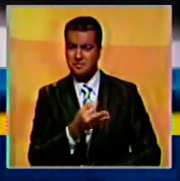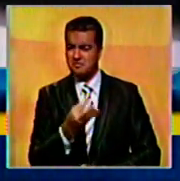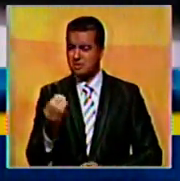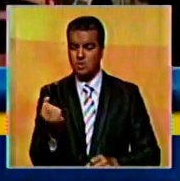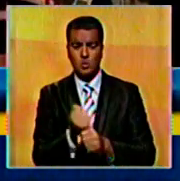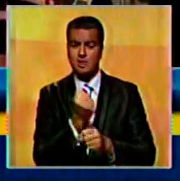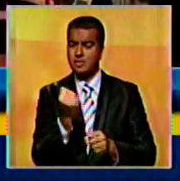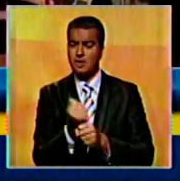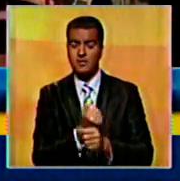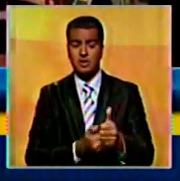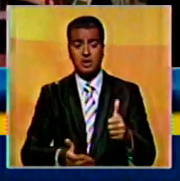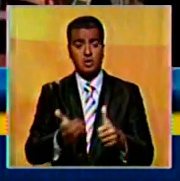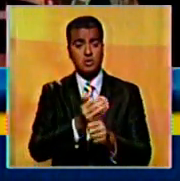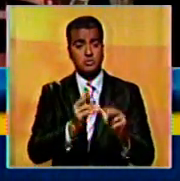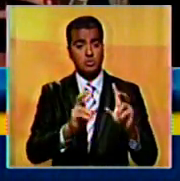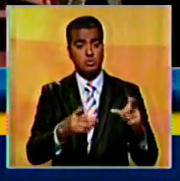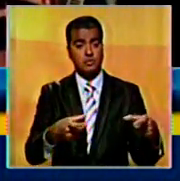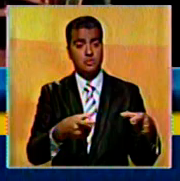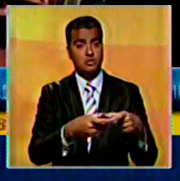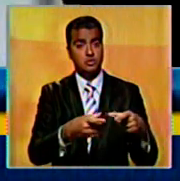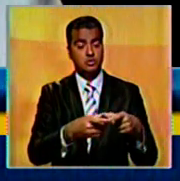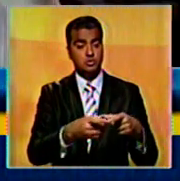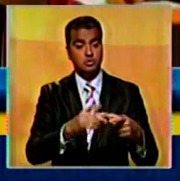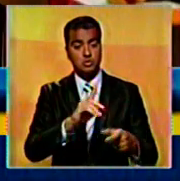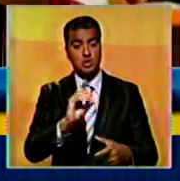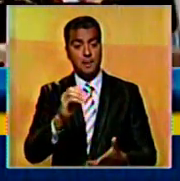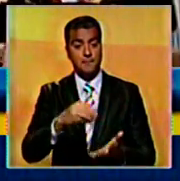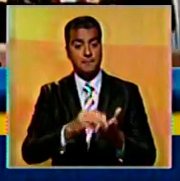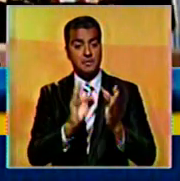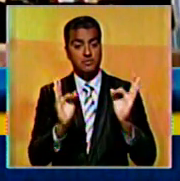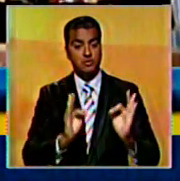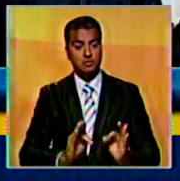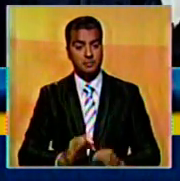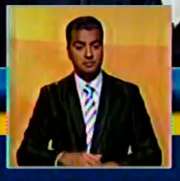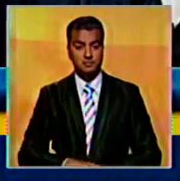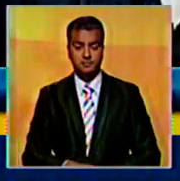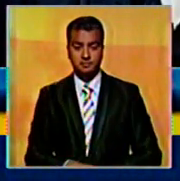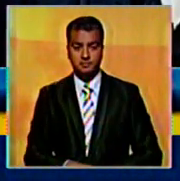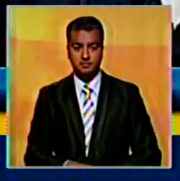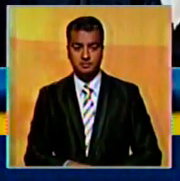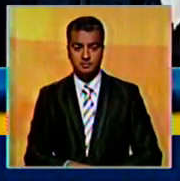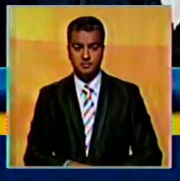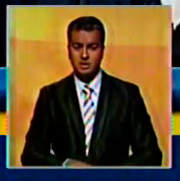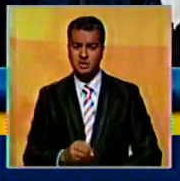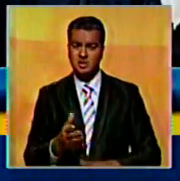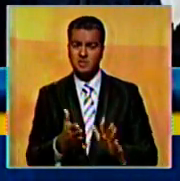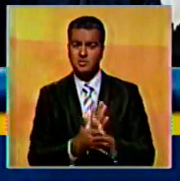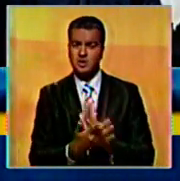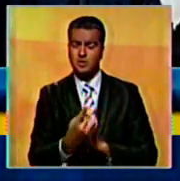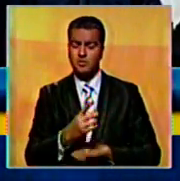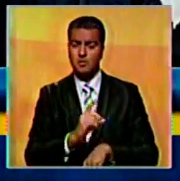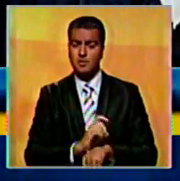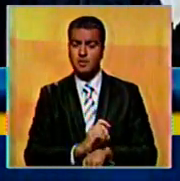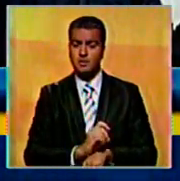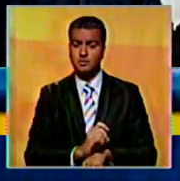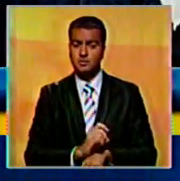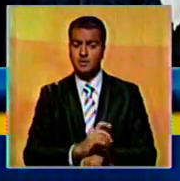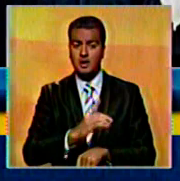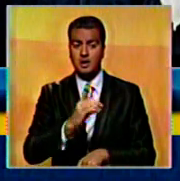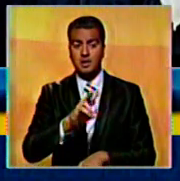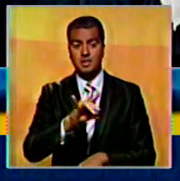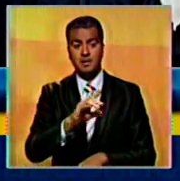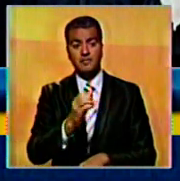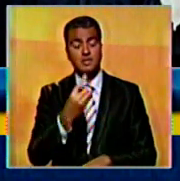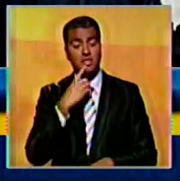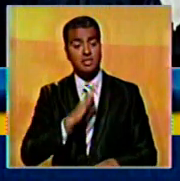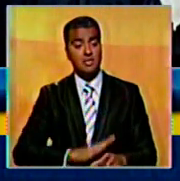trabajo que logró en su videoclip 10.000 maneras. Esa escena, esa secuencia pertenece a un momento que David está en una reunión